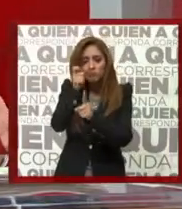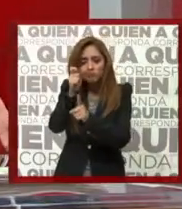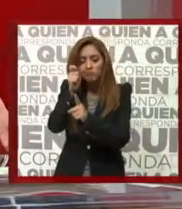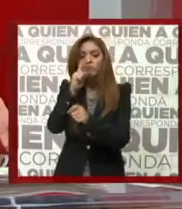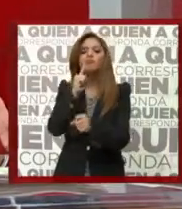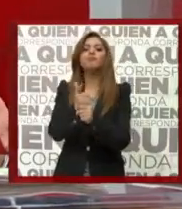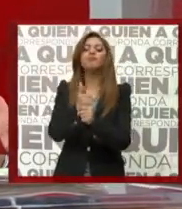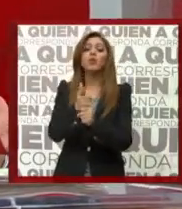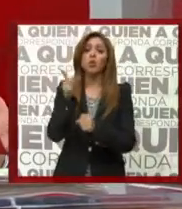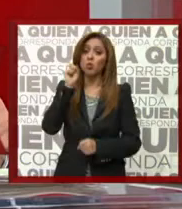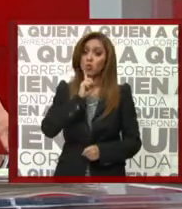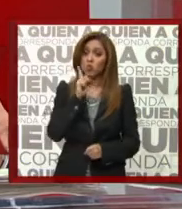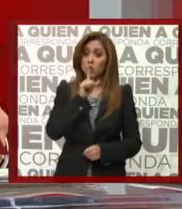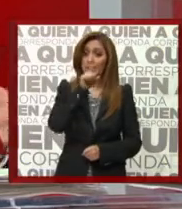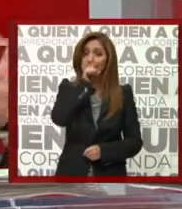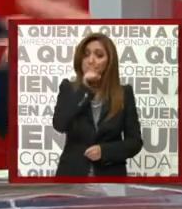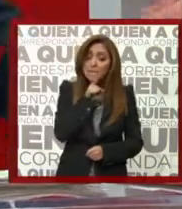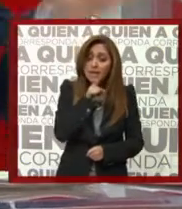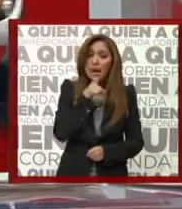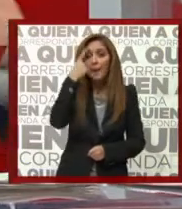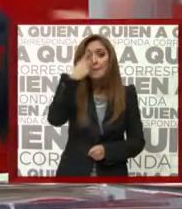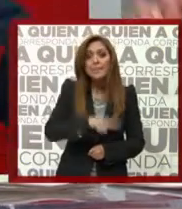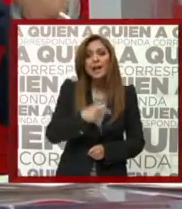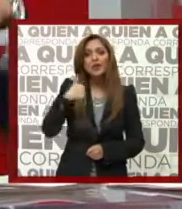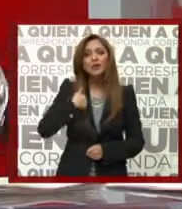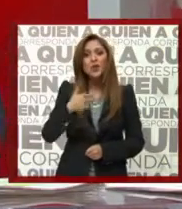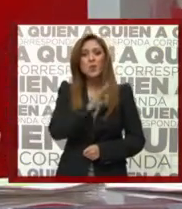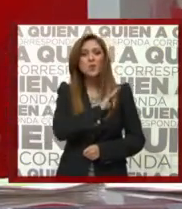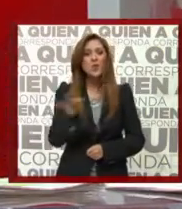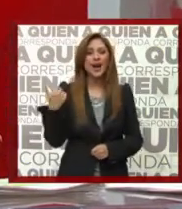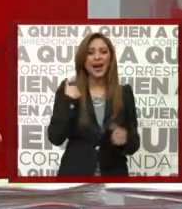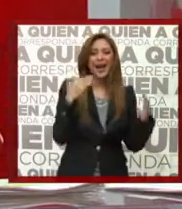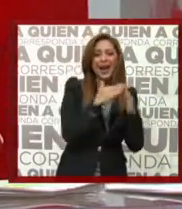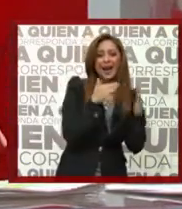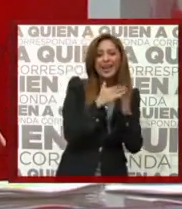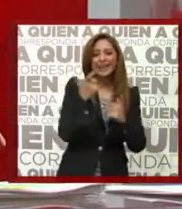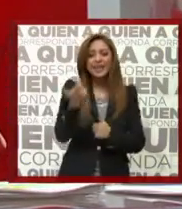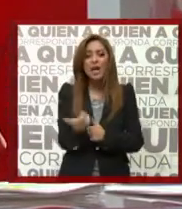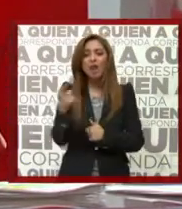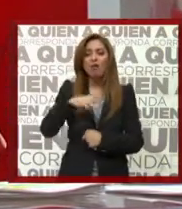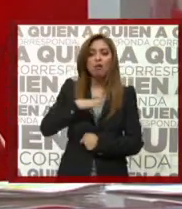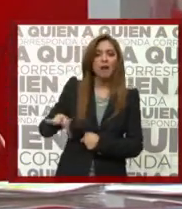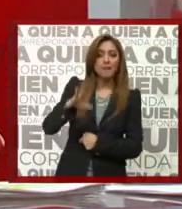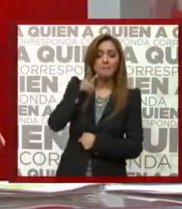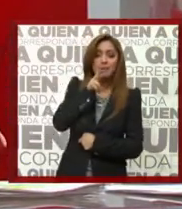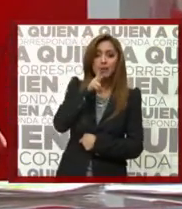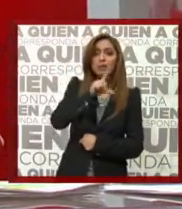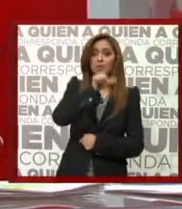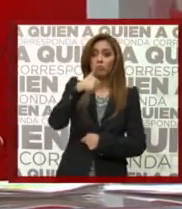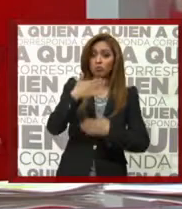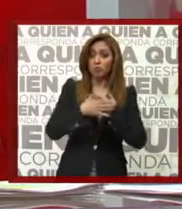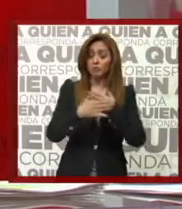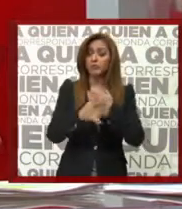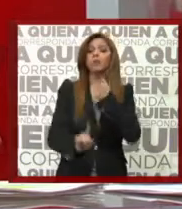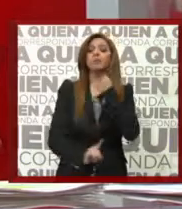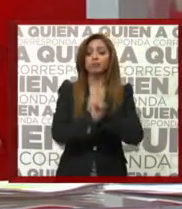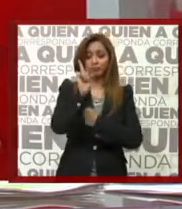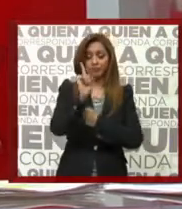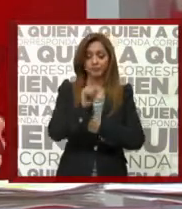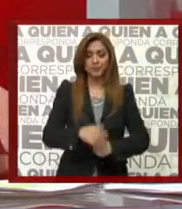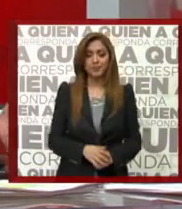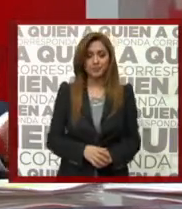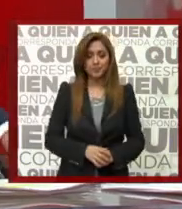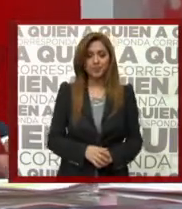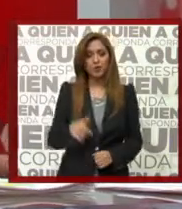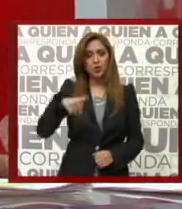hoy una mujer que miente para que ganarse la casa, la lana y todo, y no dejar ver a sus hijos, puede meterse en un bronco, que le cuento, ¿eh? Hoy